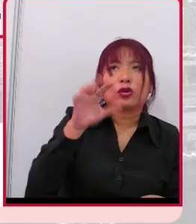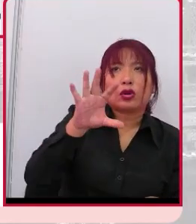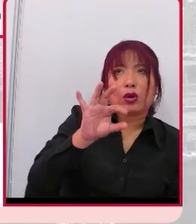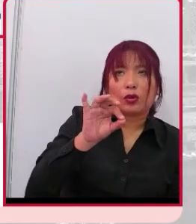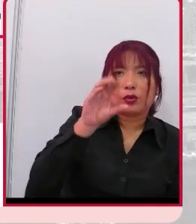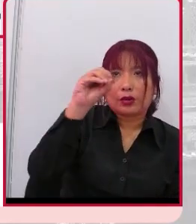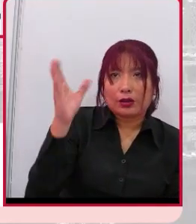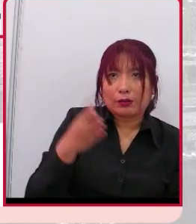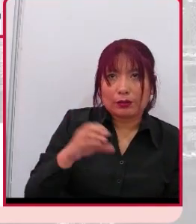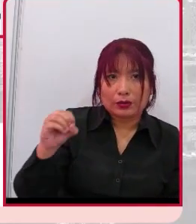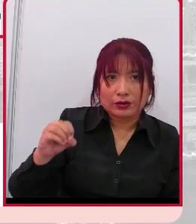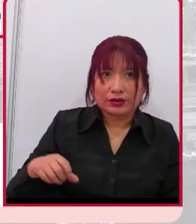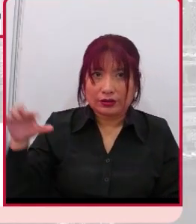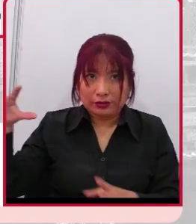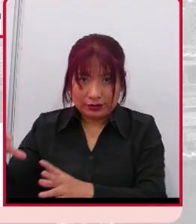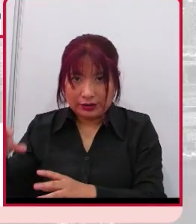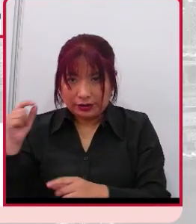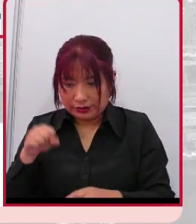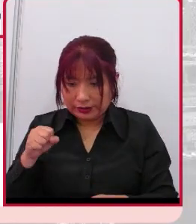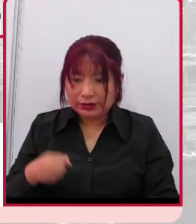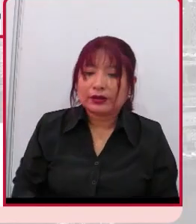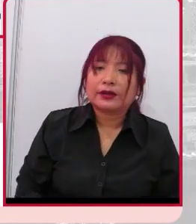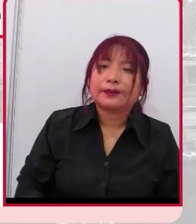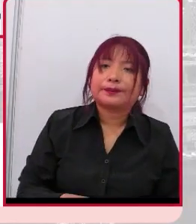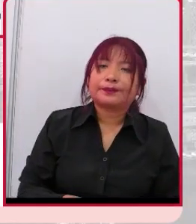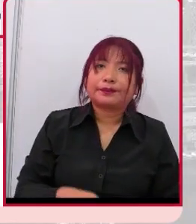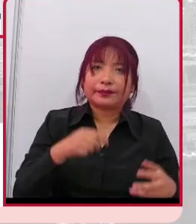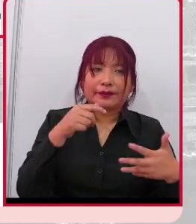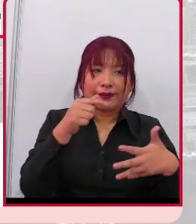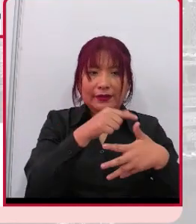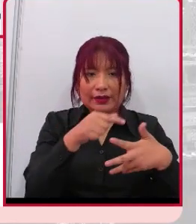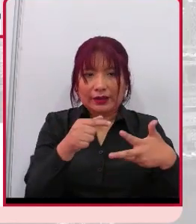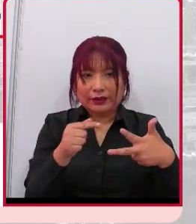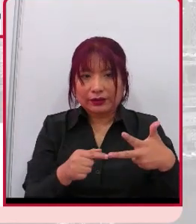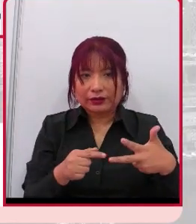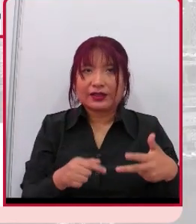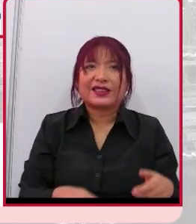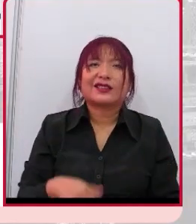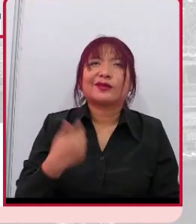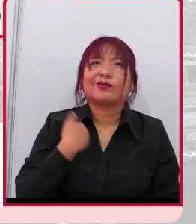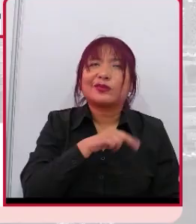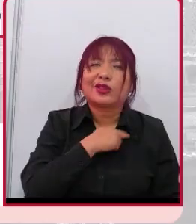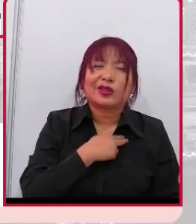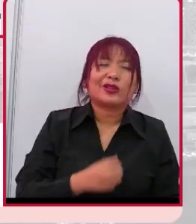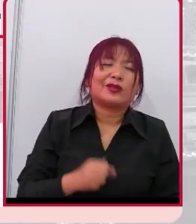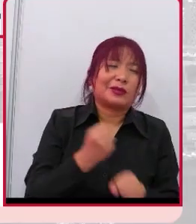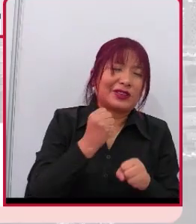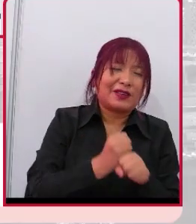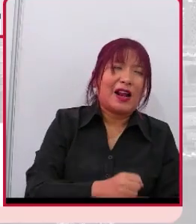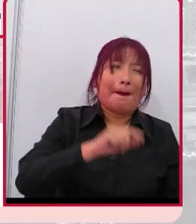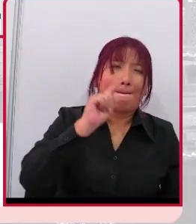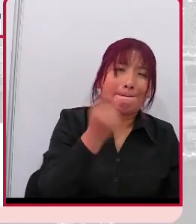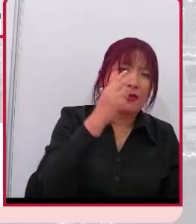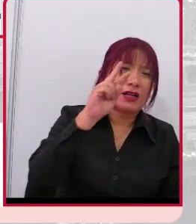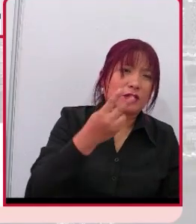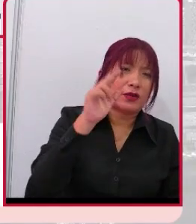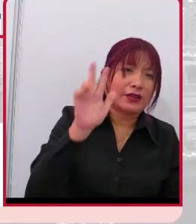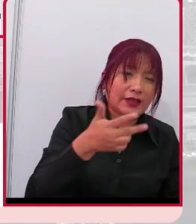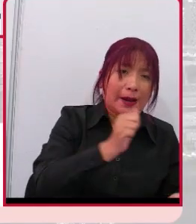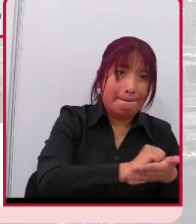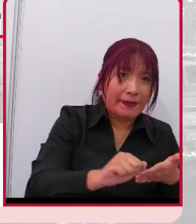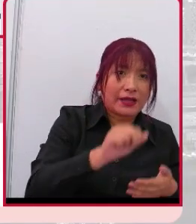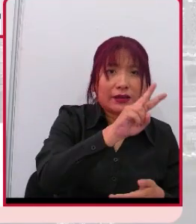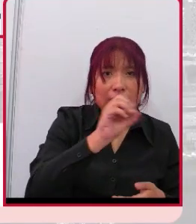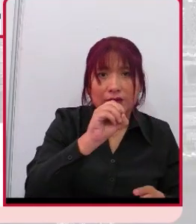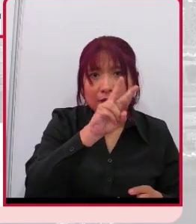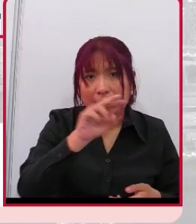energita. Esta estrategia que nosotros habíamos desarrollado hasta el primer trimestre del 2025, el objetivo